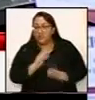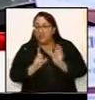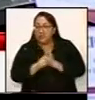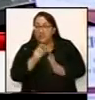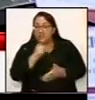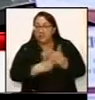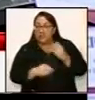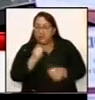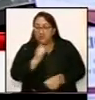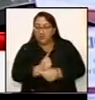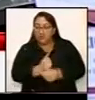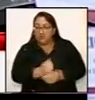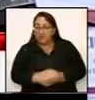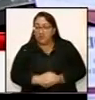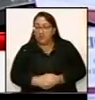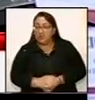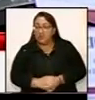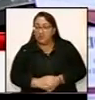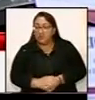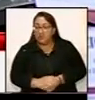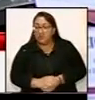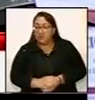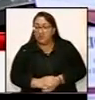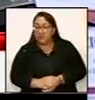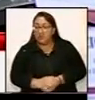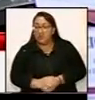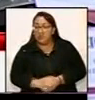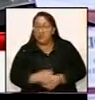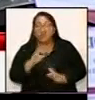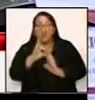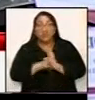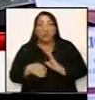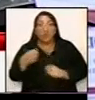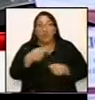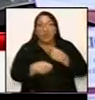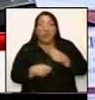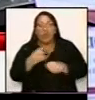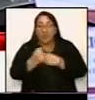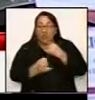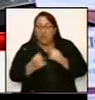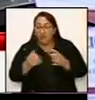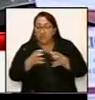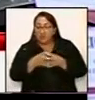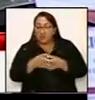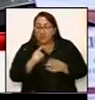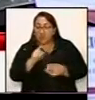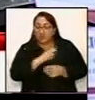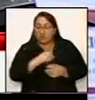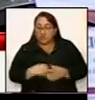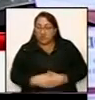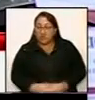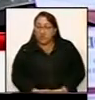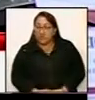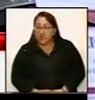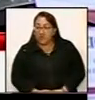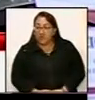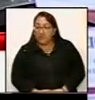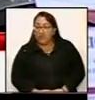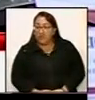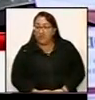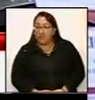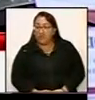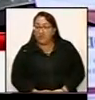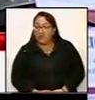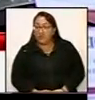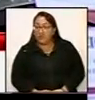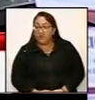obligaba a que los fondos de la cooperación internacional que llegaban a organismos no gubernamentales, por